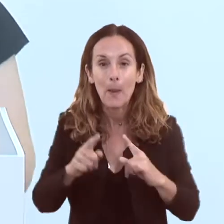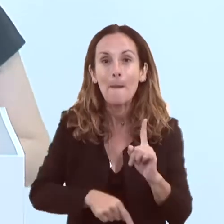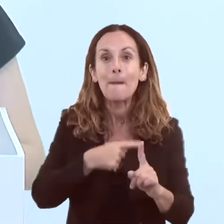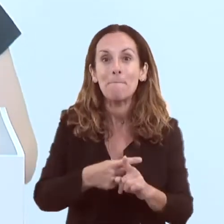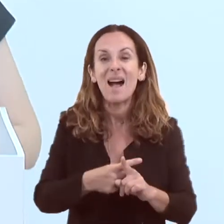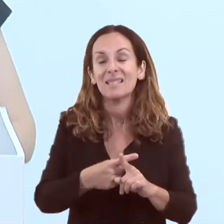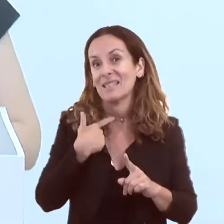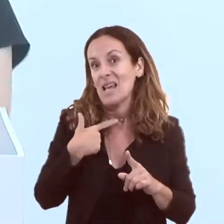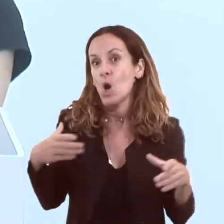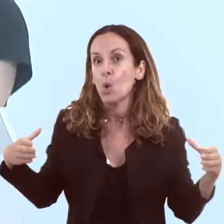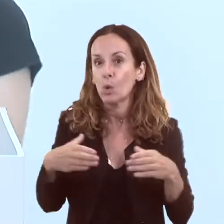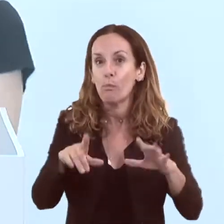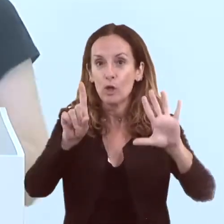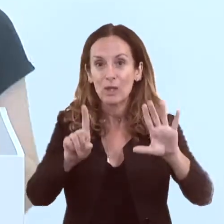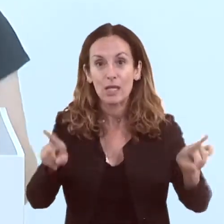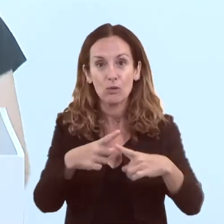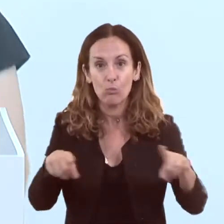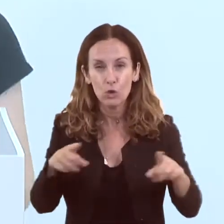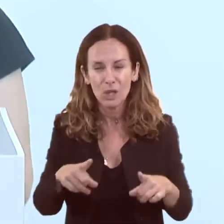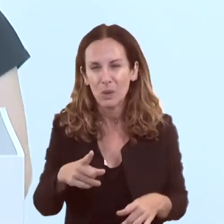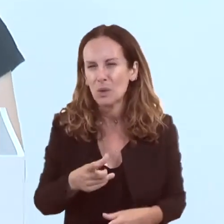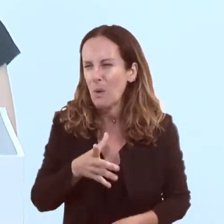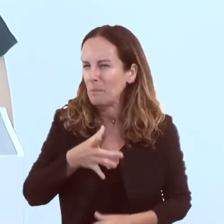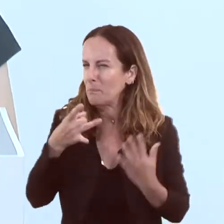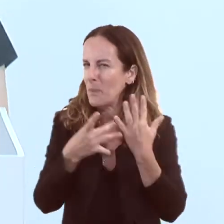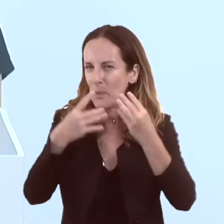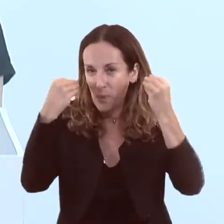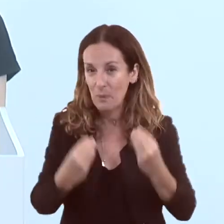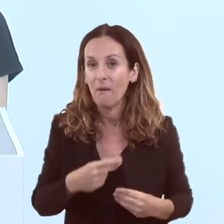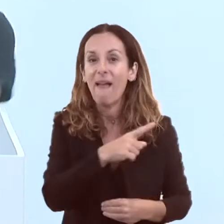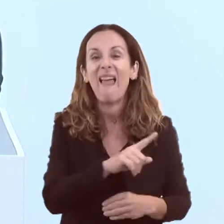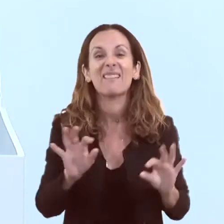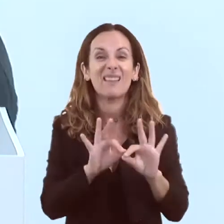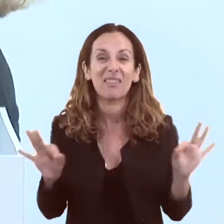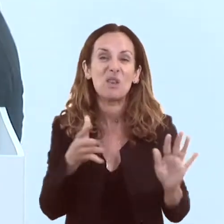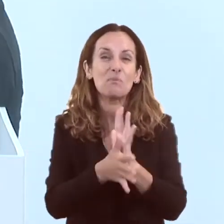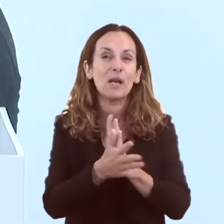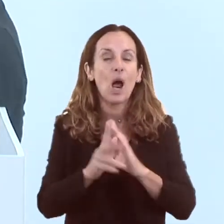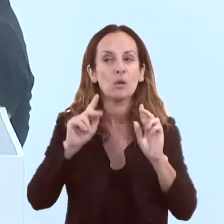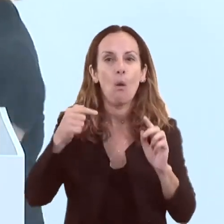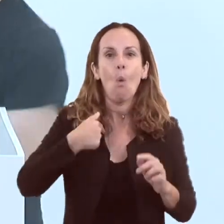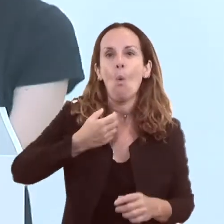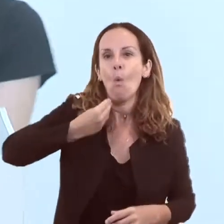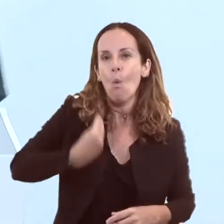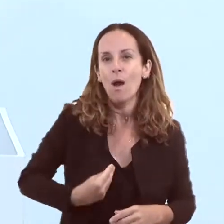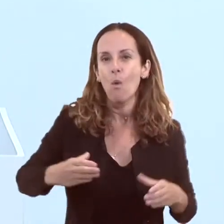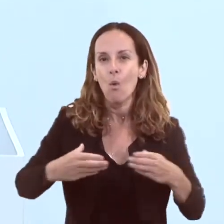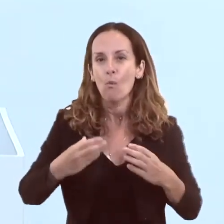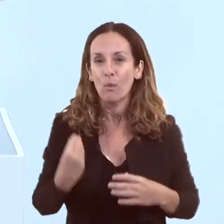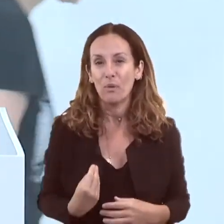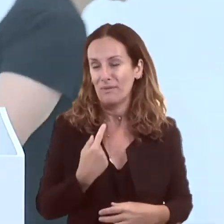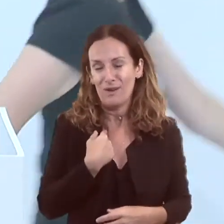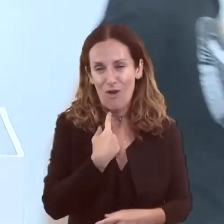no músicazos encima del escenario como él tampoco lo voy a decir lo digo yo que son buenísimos todos y ya está de paso Santiago gracias gracias